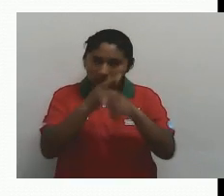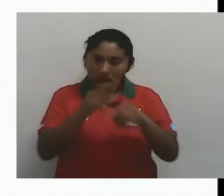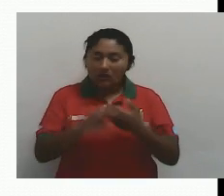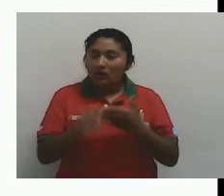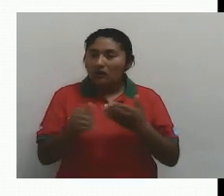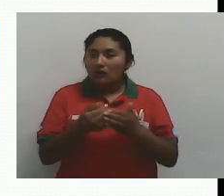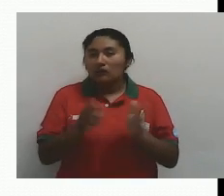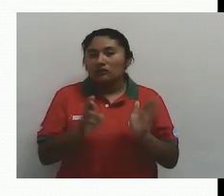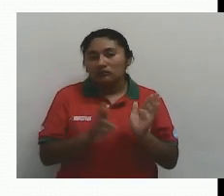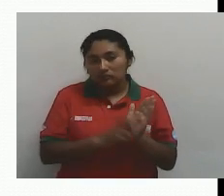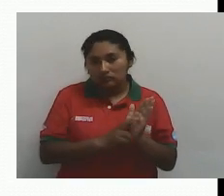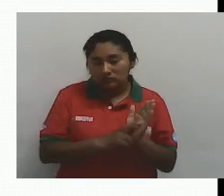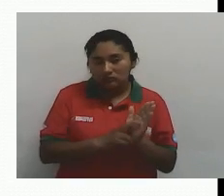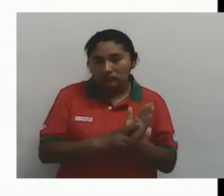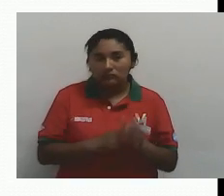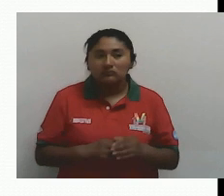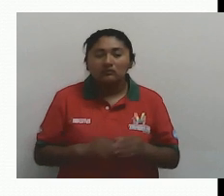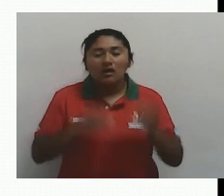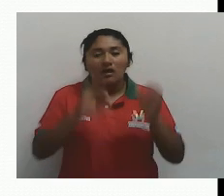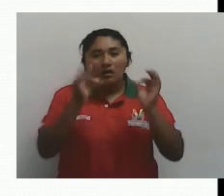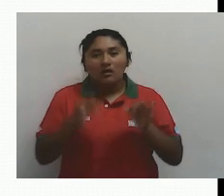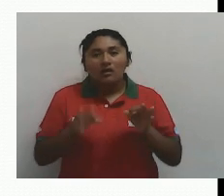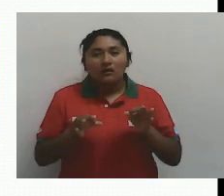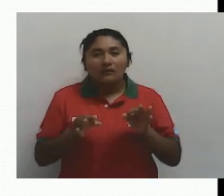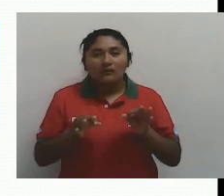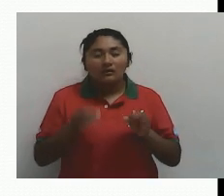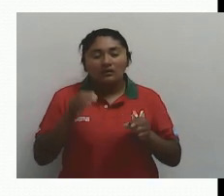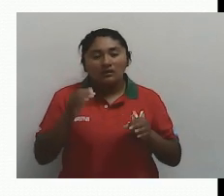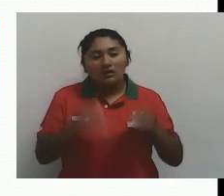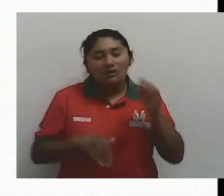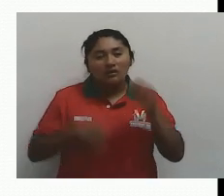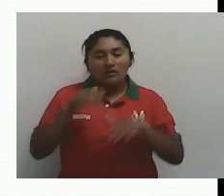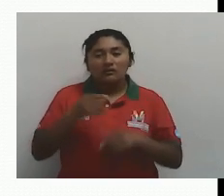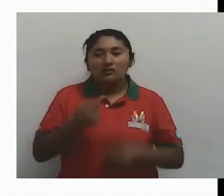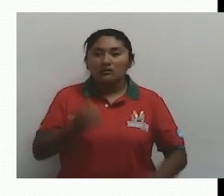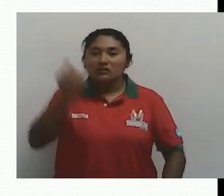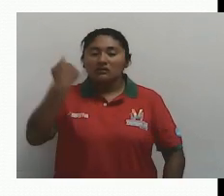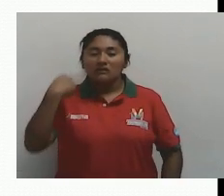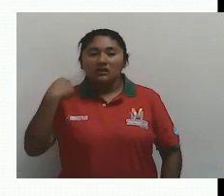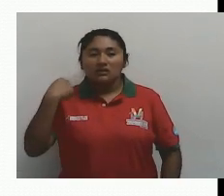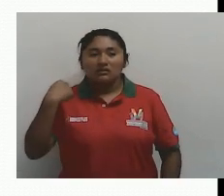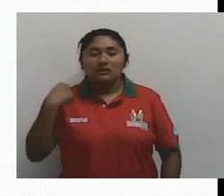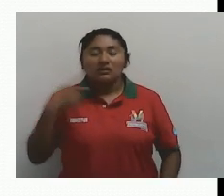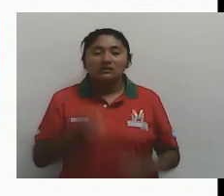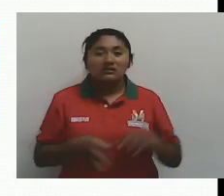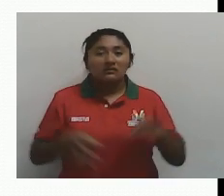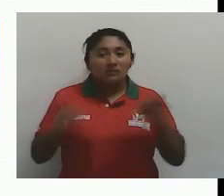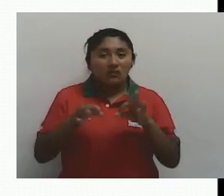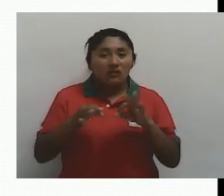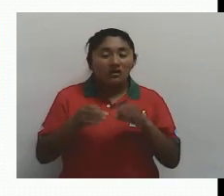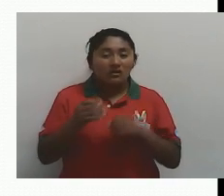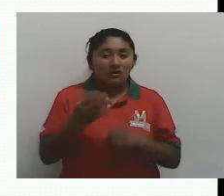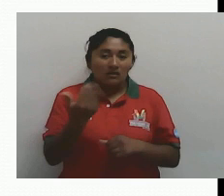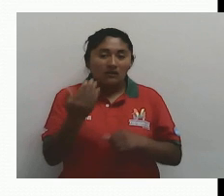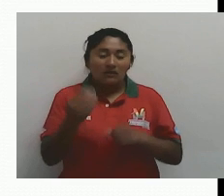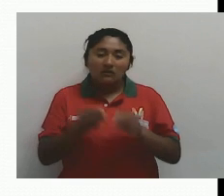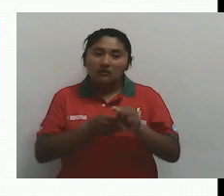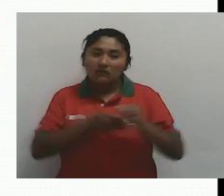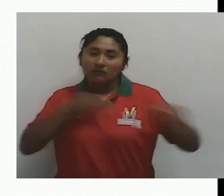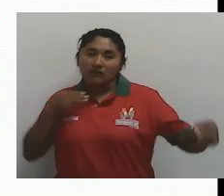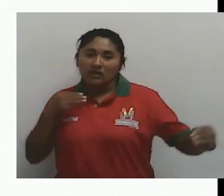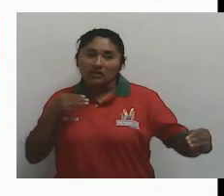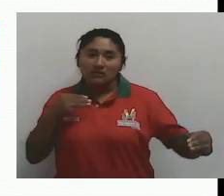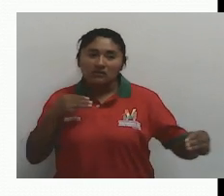espalda también se toma en cuenta lo de los 15 metros. El nadador no debe estar y no debe